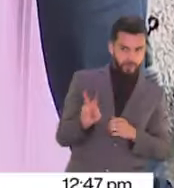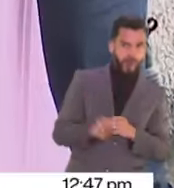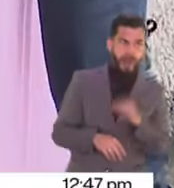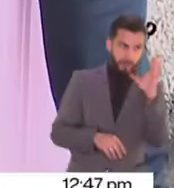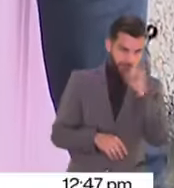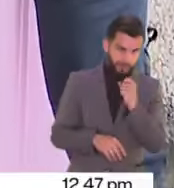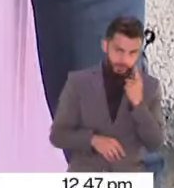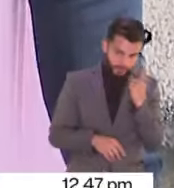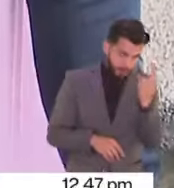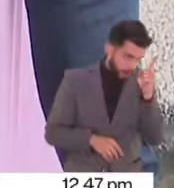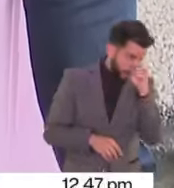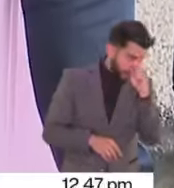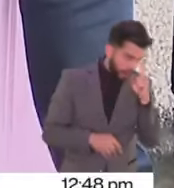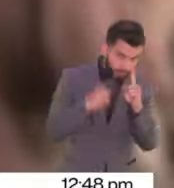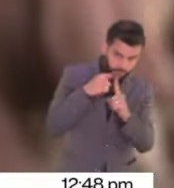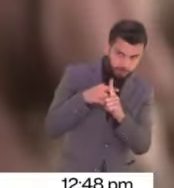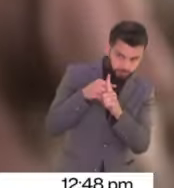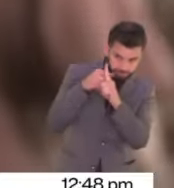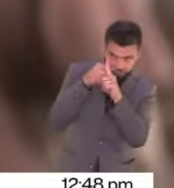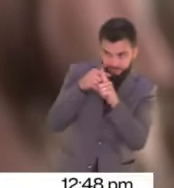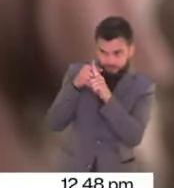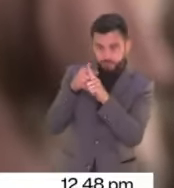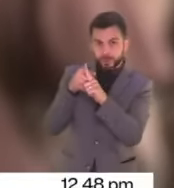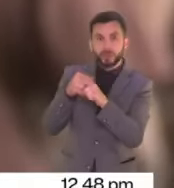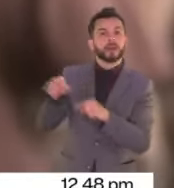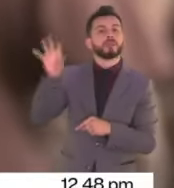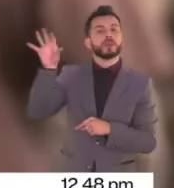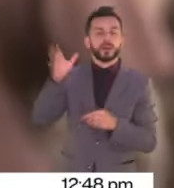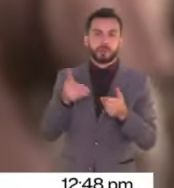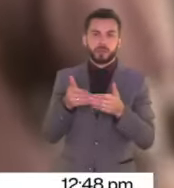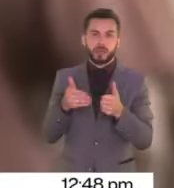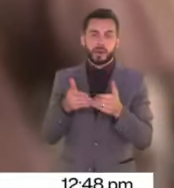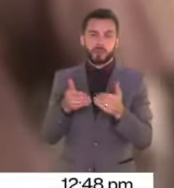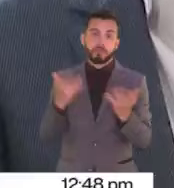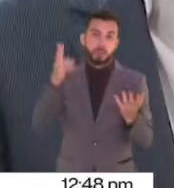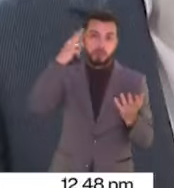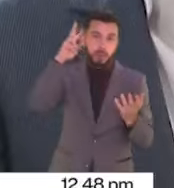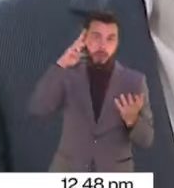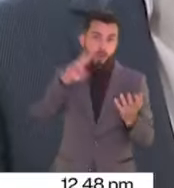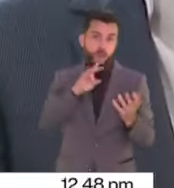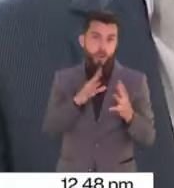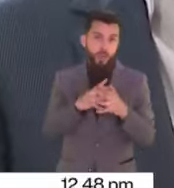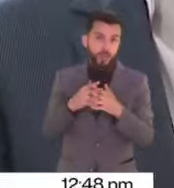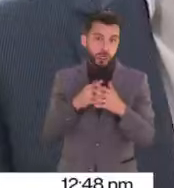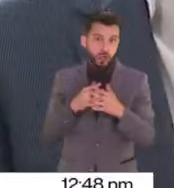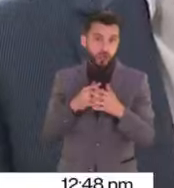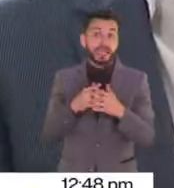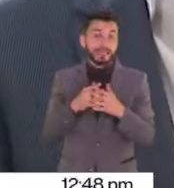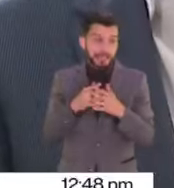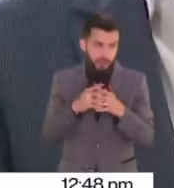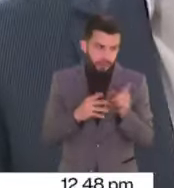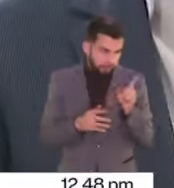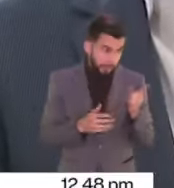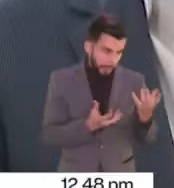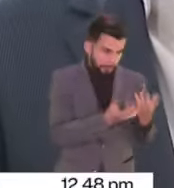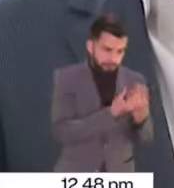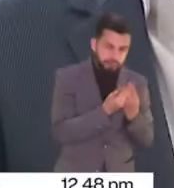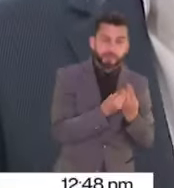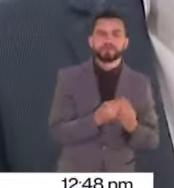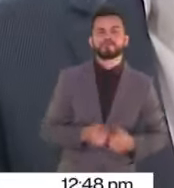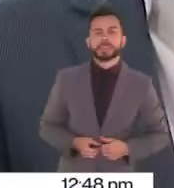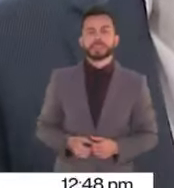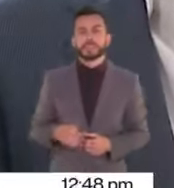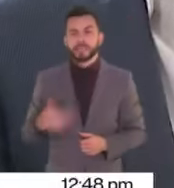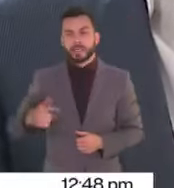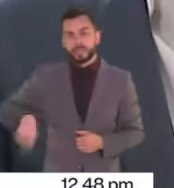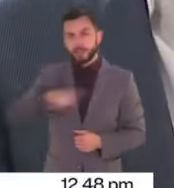objetivos y ponían la mira sobre todo en turistas de Panamá, México y Estados Unidos. Gracias a ese trabajo se logra determinar